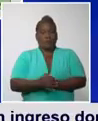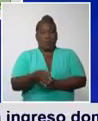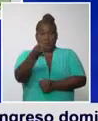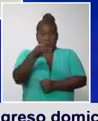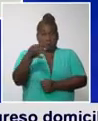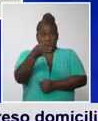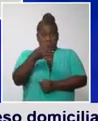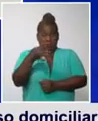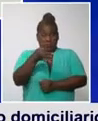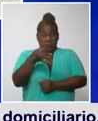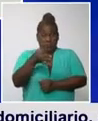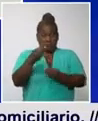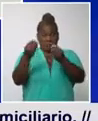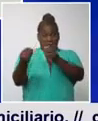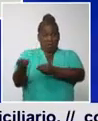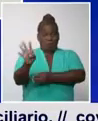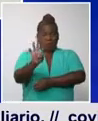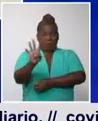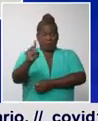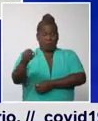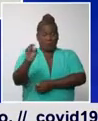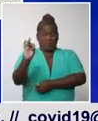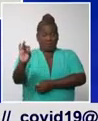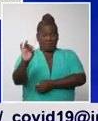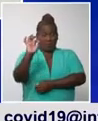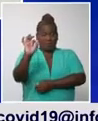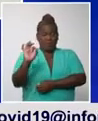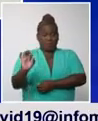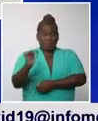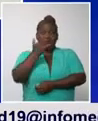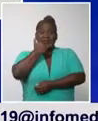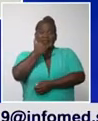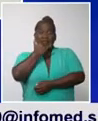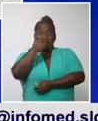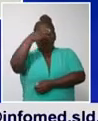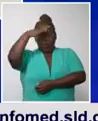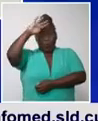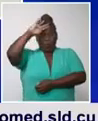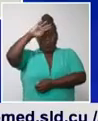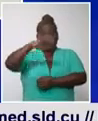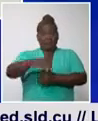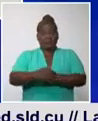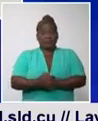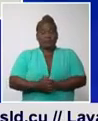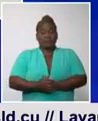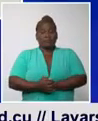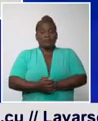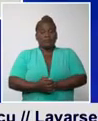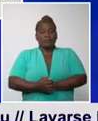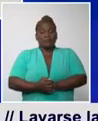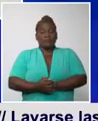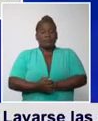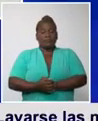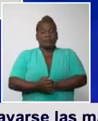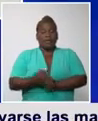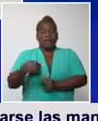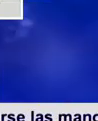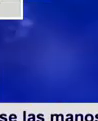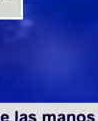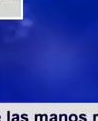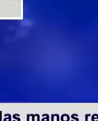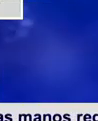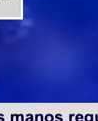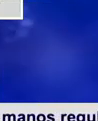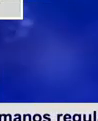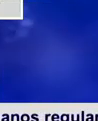el 44,7% de toda la incidencia de Cuba en el día de ayer, en los